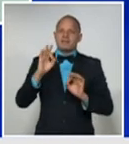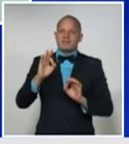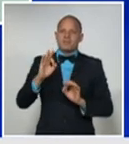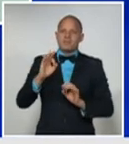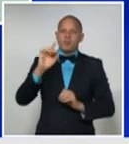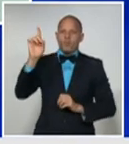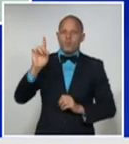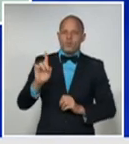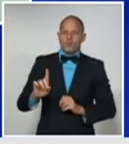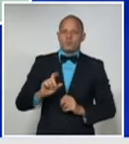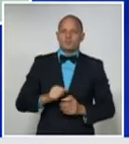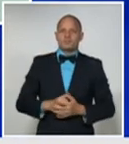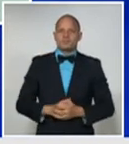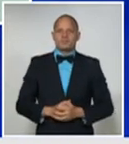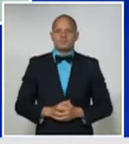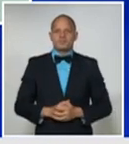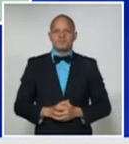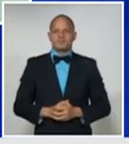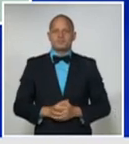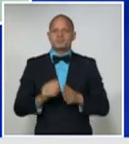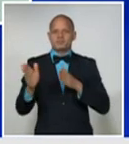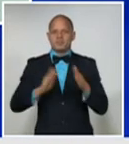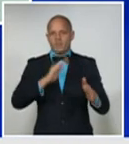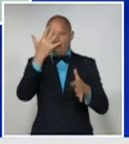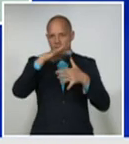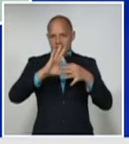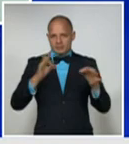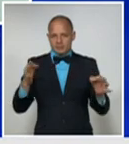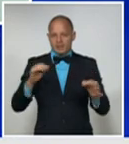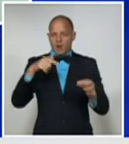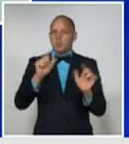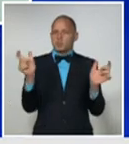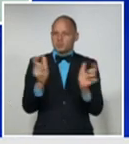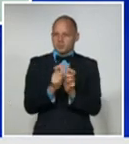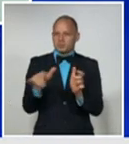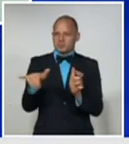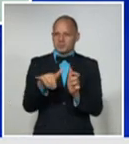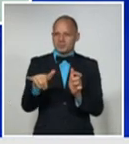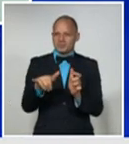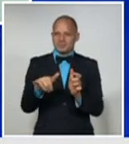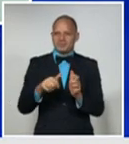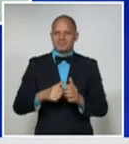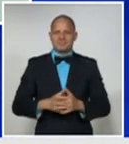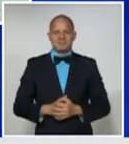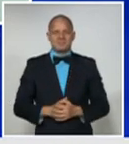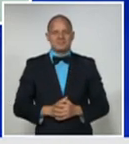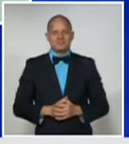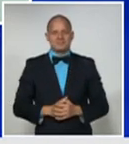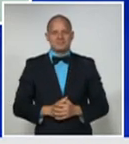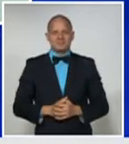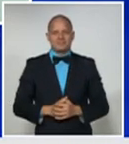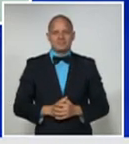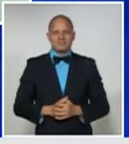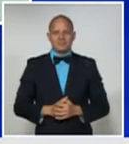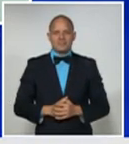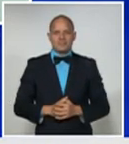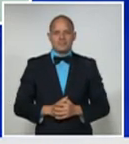uno. Artemisa también disminuye el número de casos autóctonos, 4